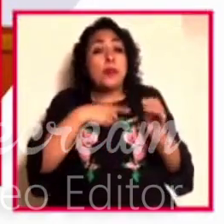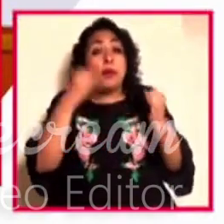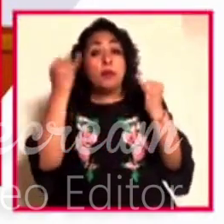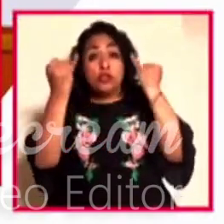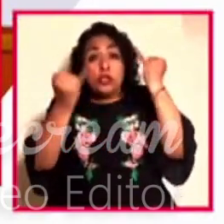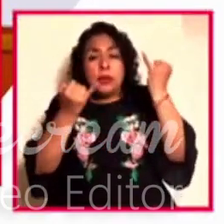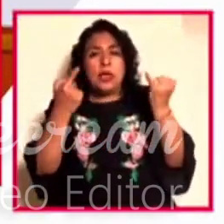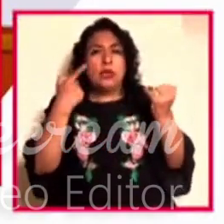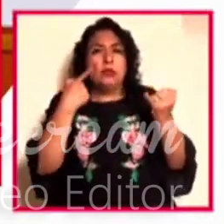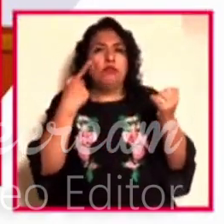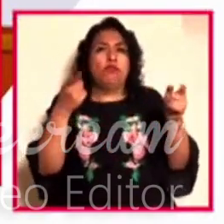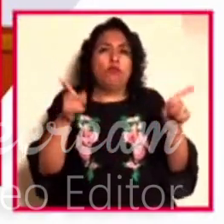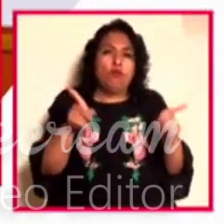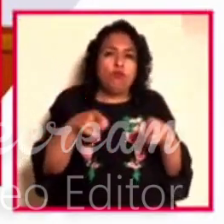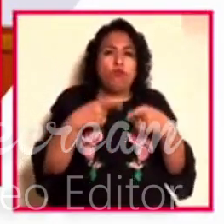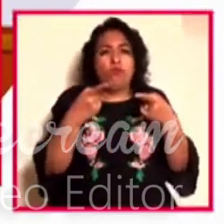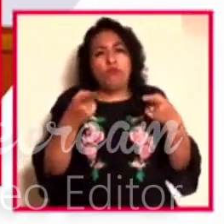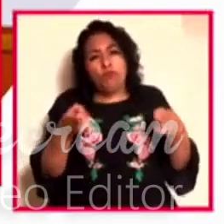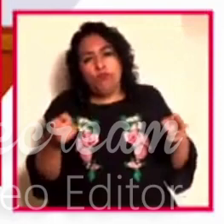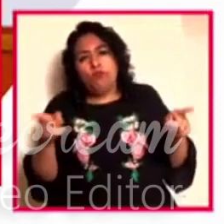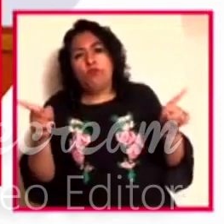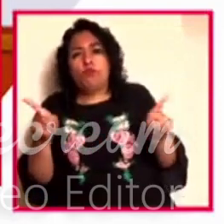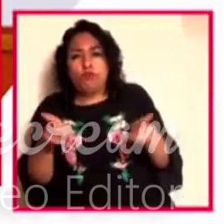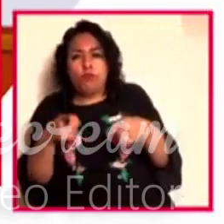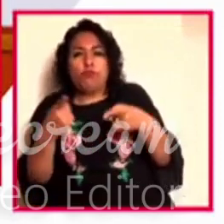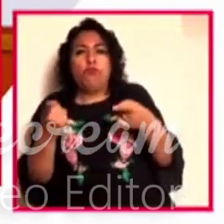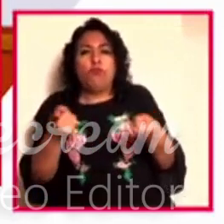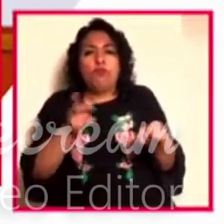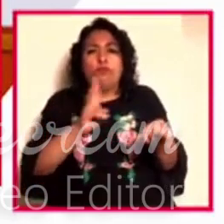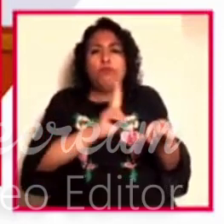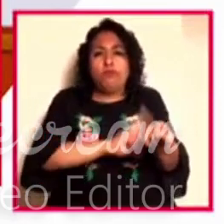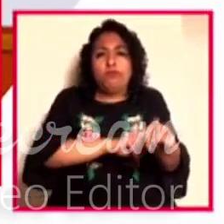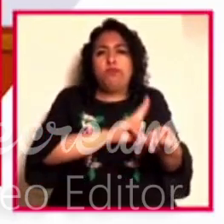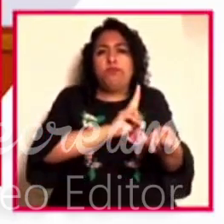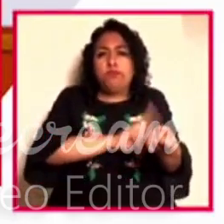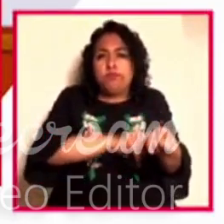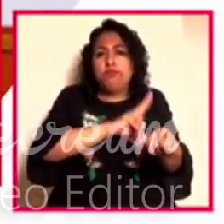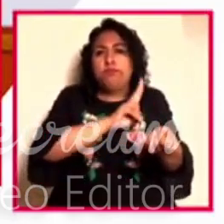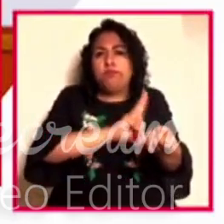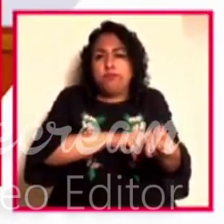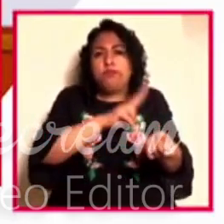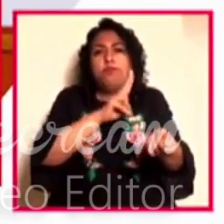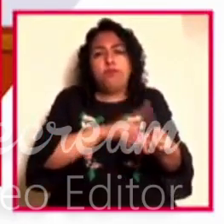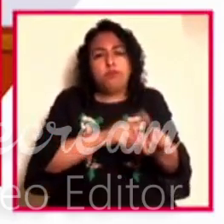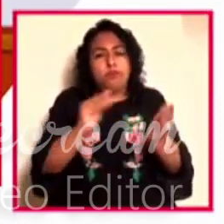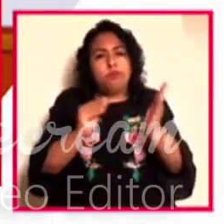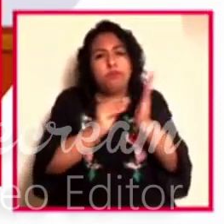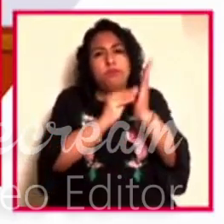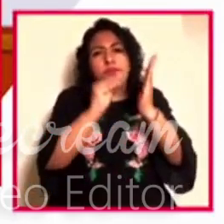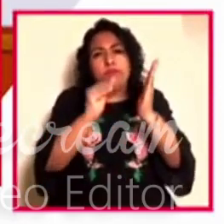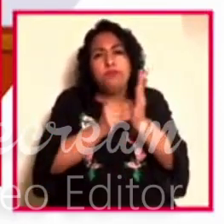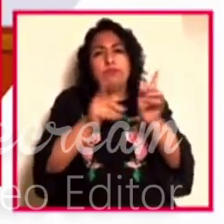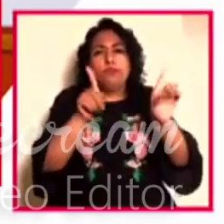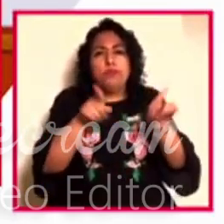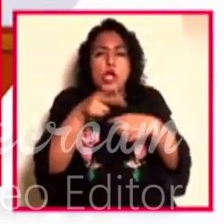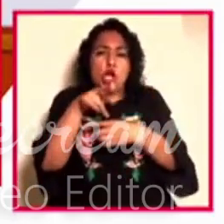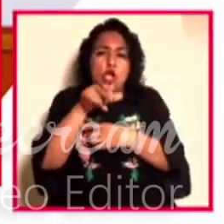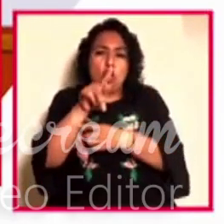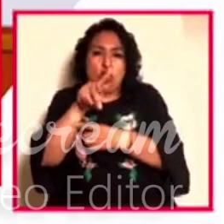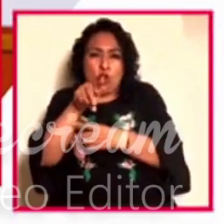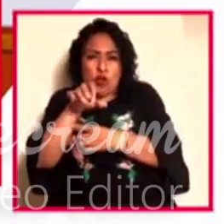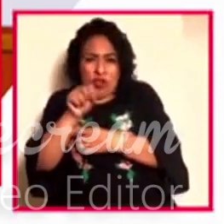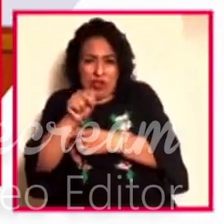ritmos que debe tener esa melodía. ¿Cuáles son las notas que van a componer esa melodía?